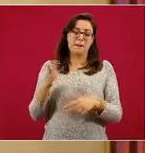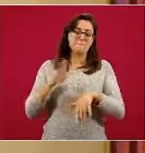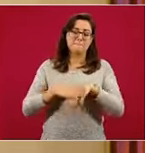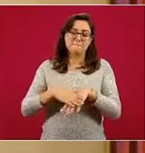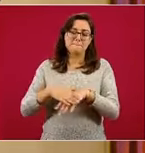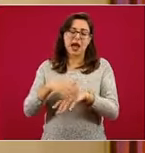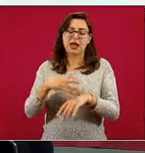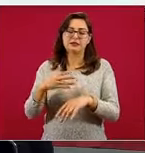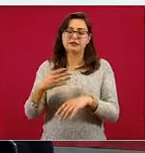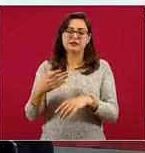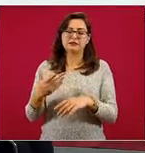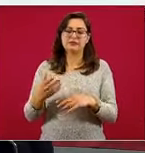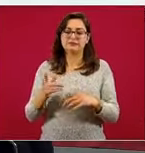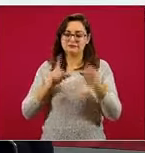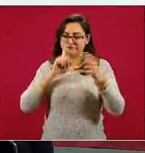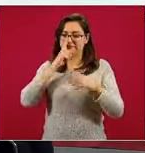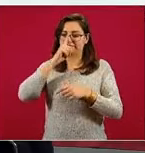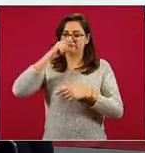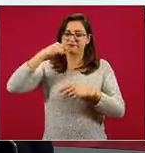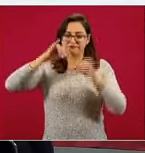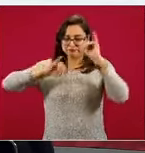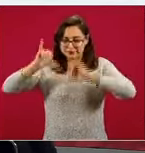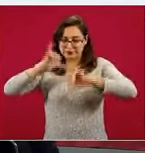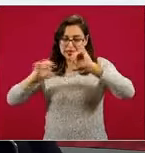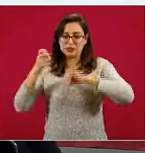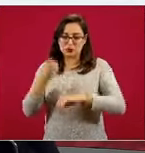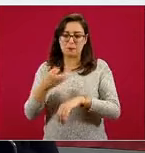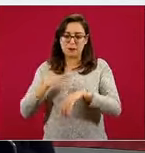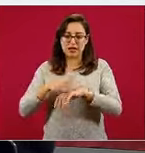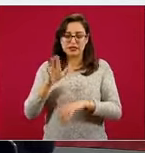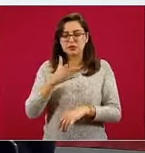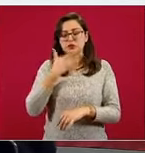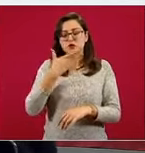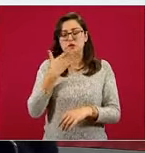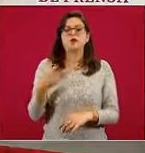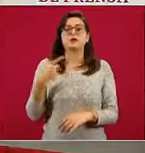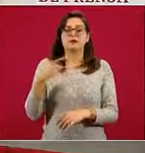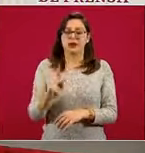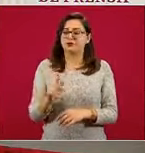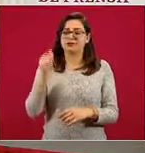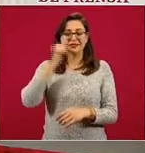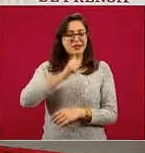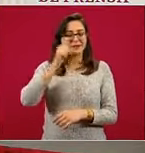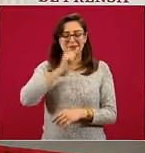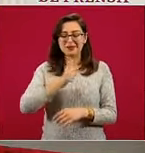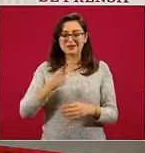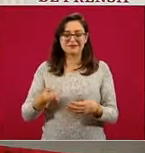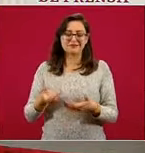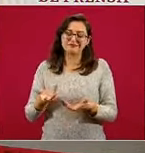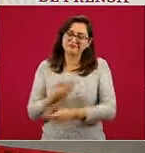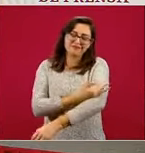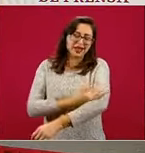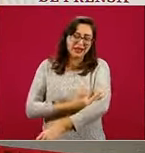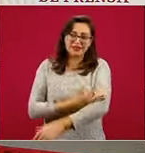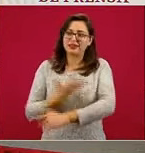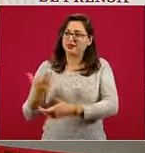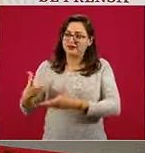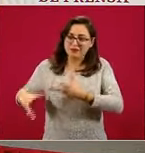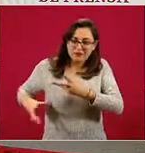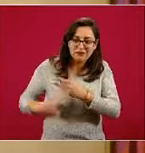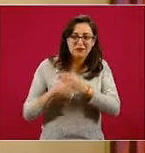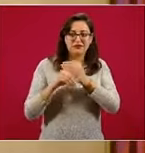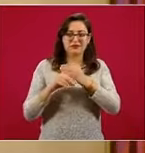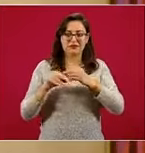laboratorio, pero aún así podemos ver que estos tienen un retraso. Si vemos la siguiente gráfica, tenemos